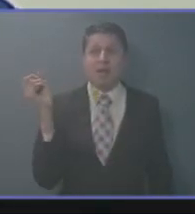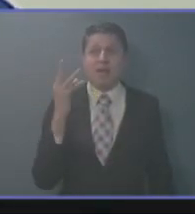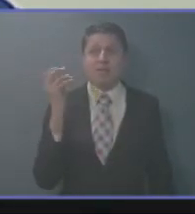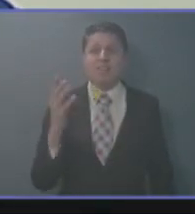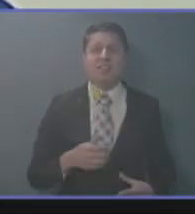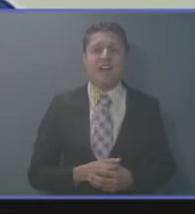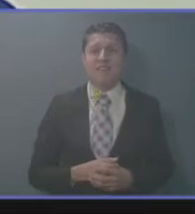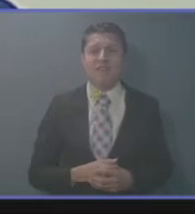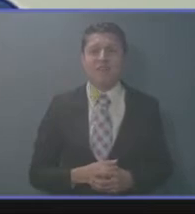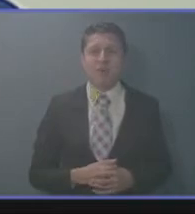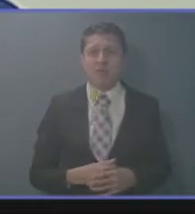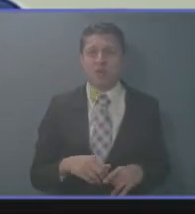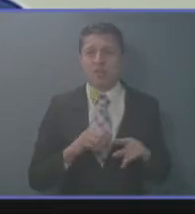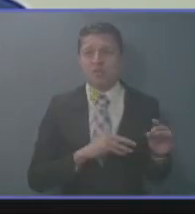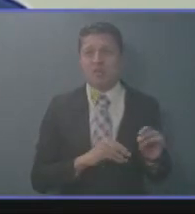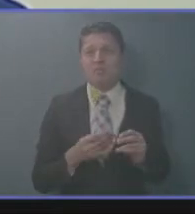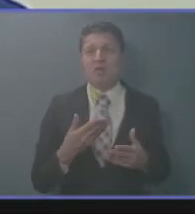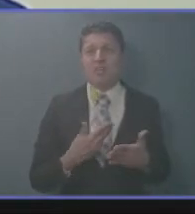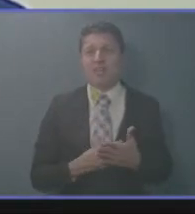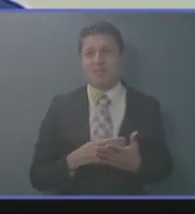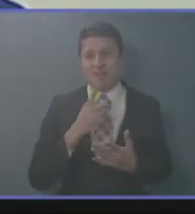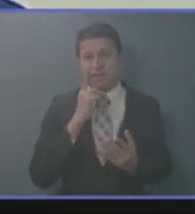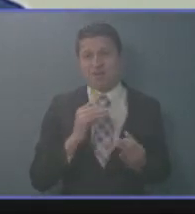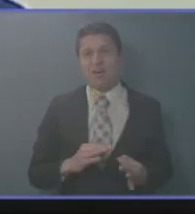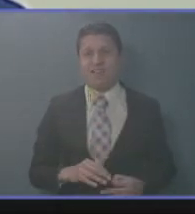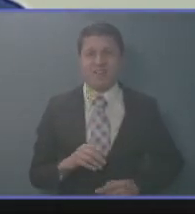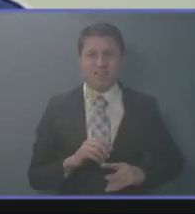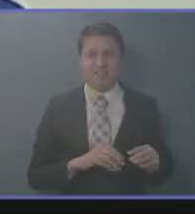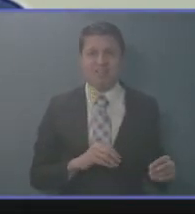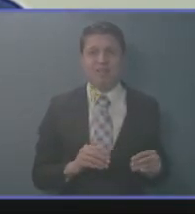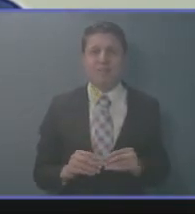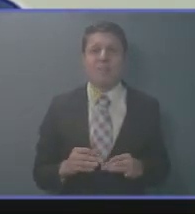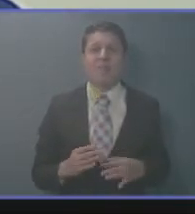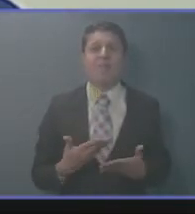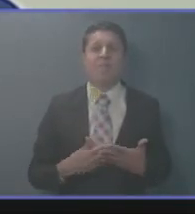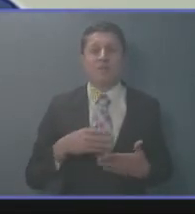de calamidad pública y desastres naturales